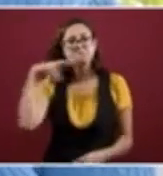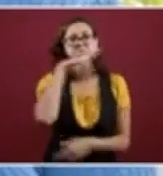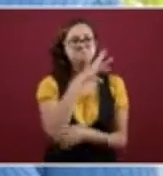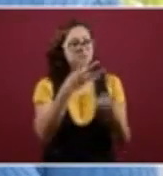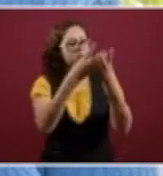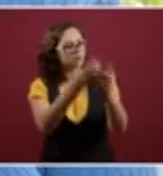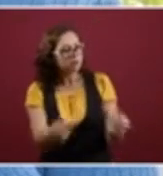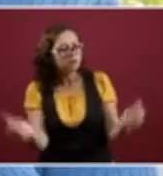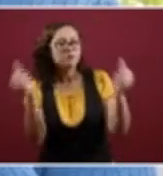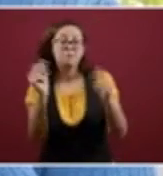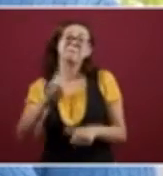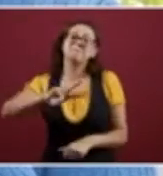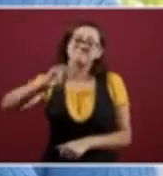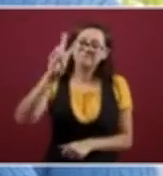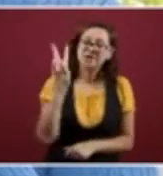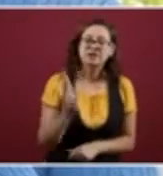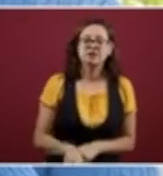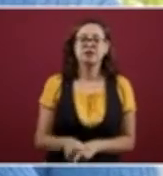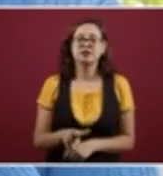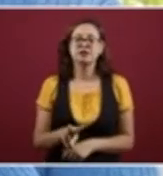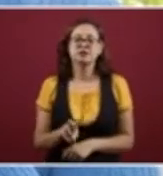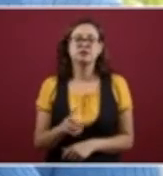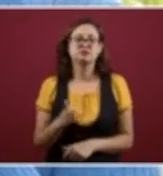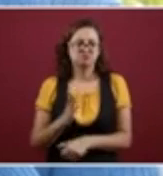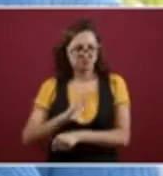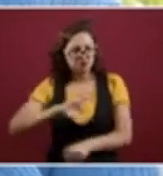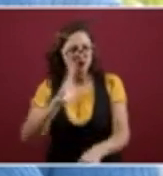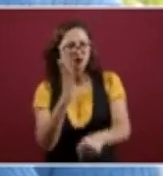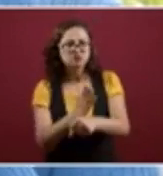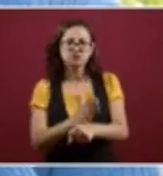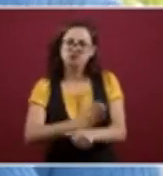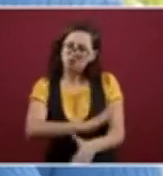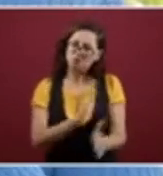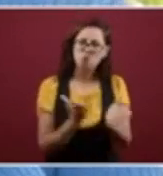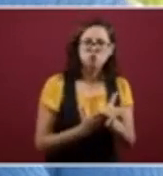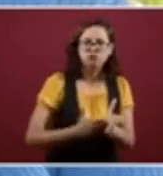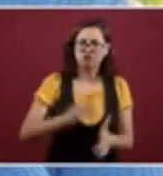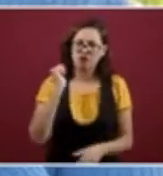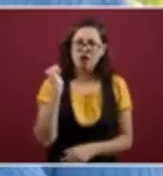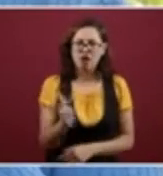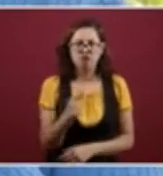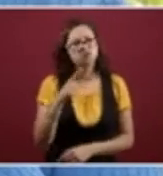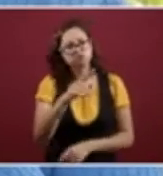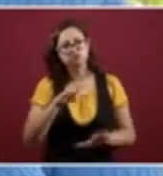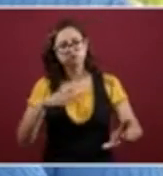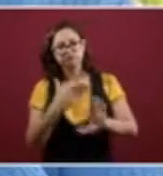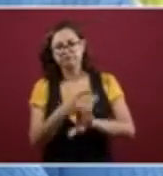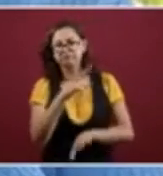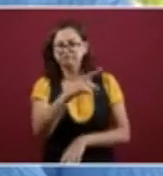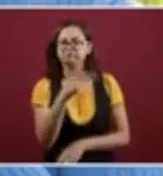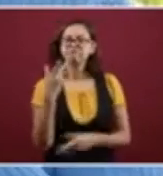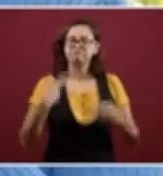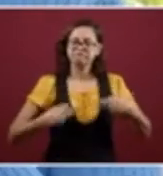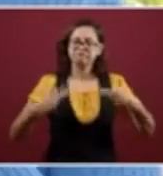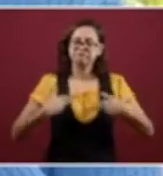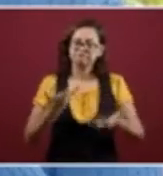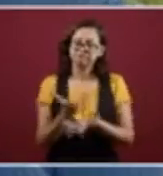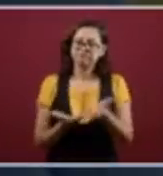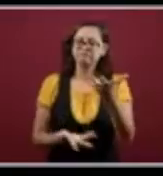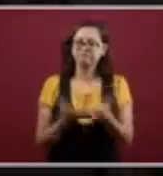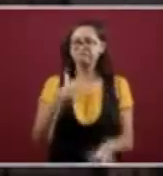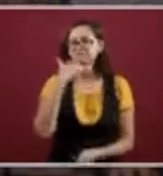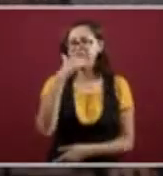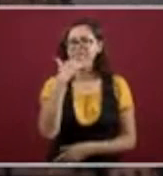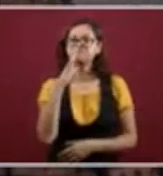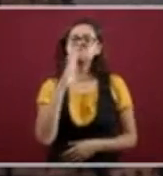que pues realmente el castigo o la penalización hacia esa persona que cometió el acto de